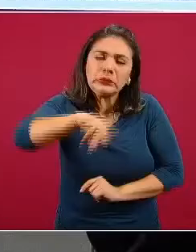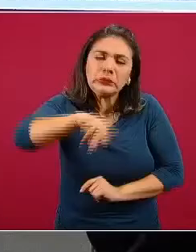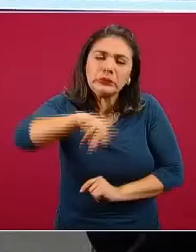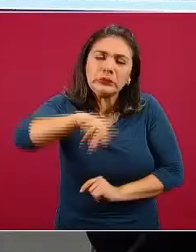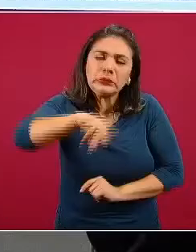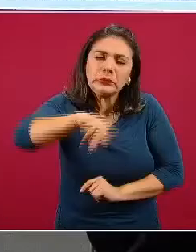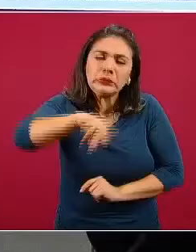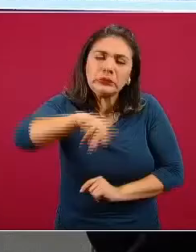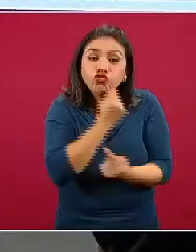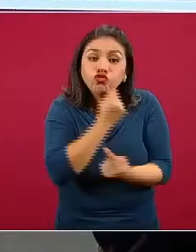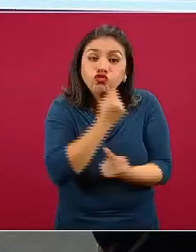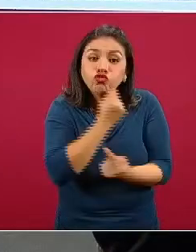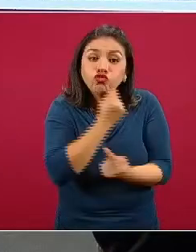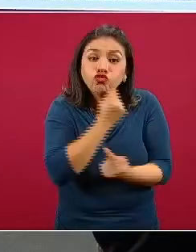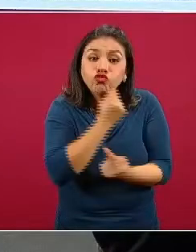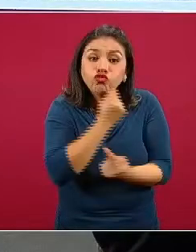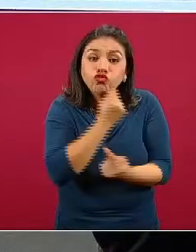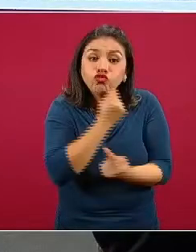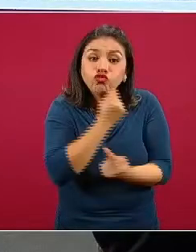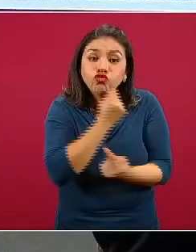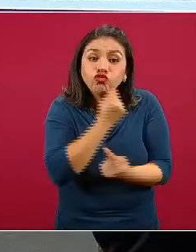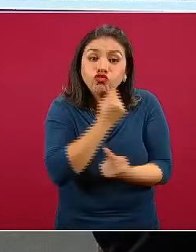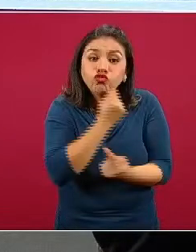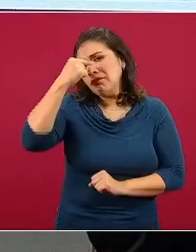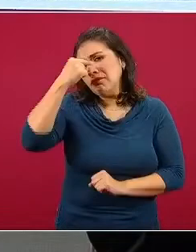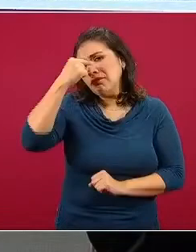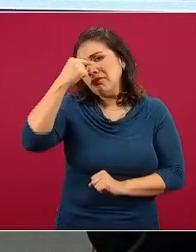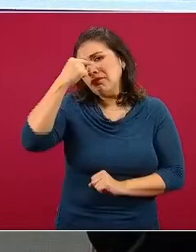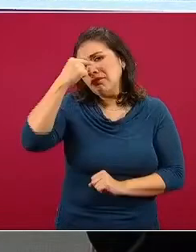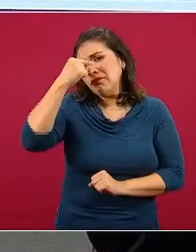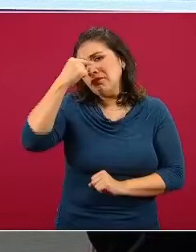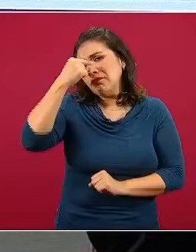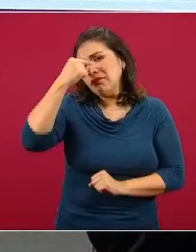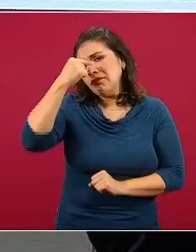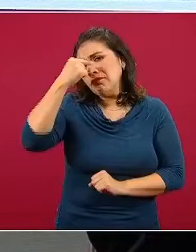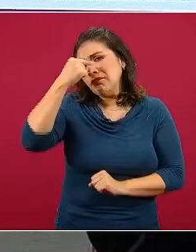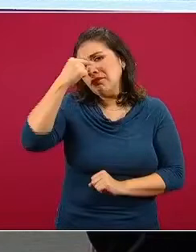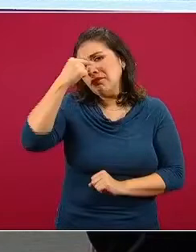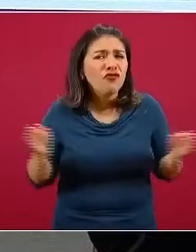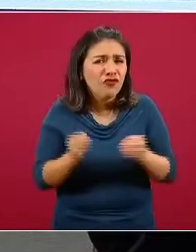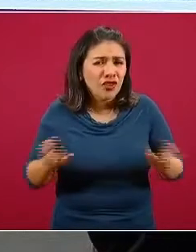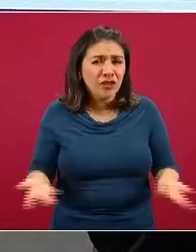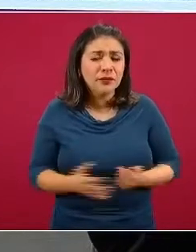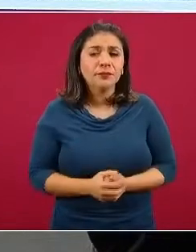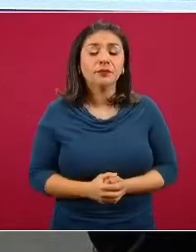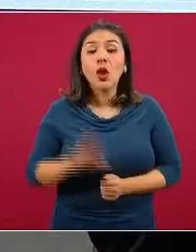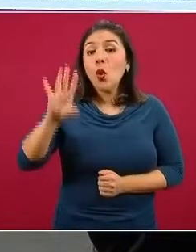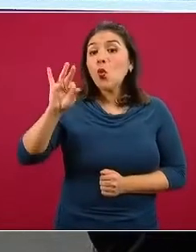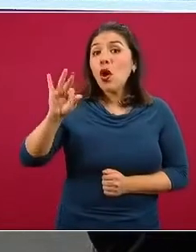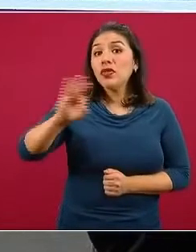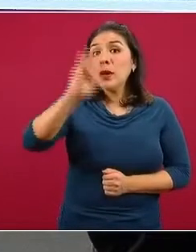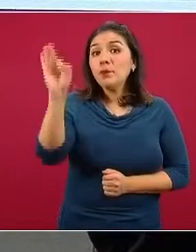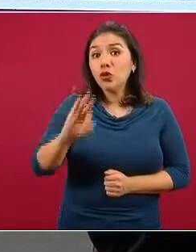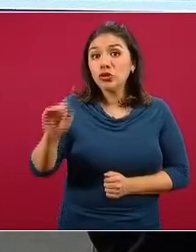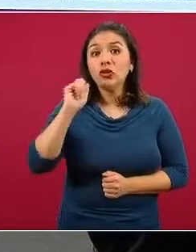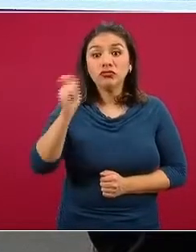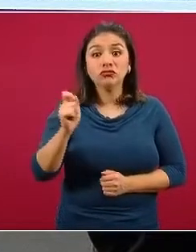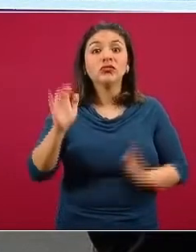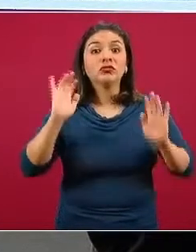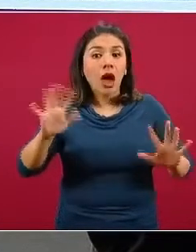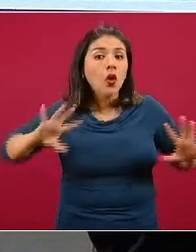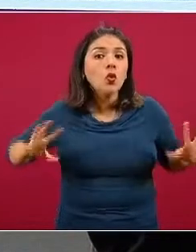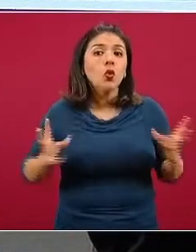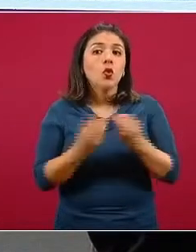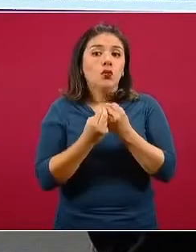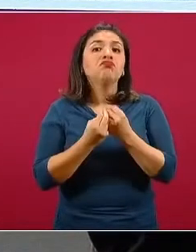también quede protegido contra la influenza en esta temporada invernal. 40% sería el avance